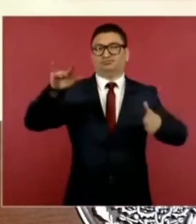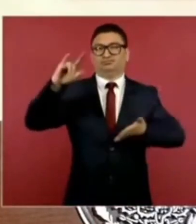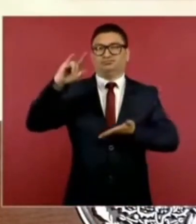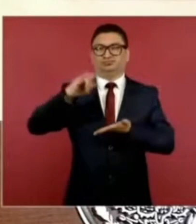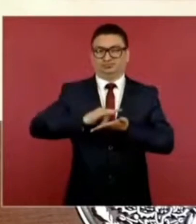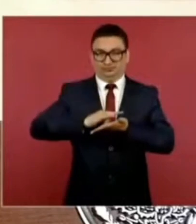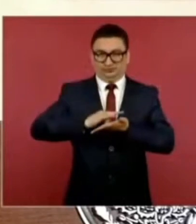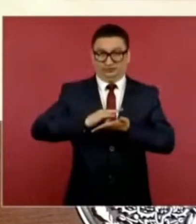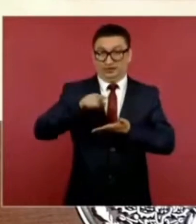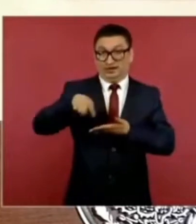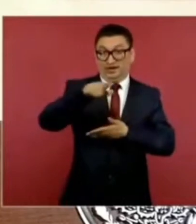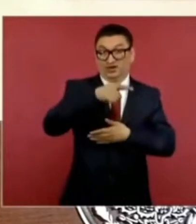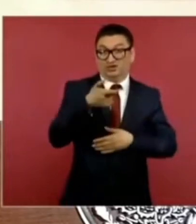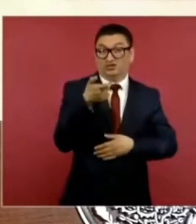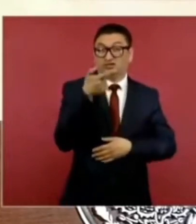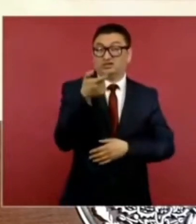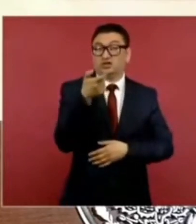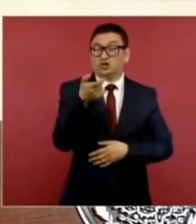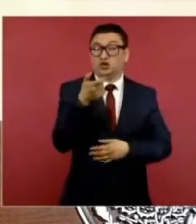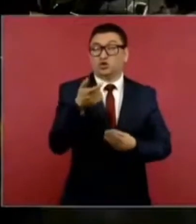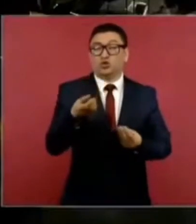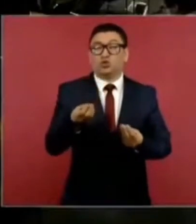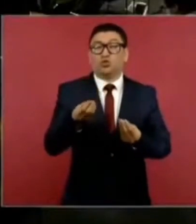estaban estimando